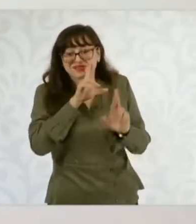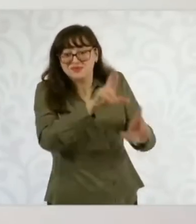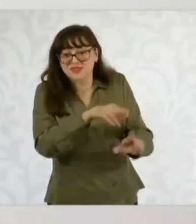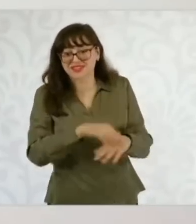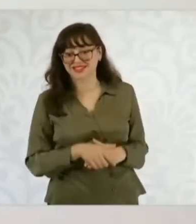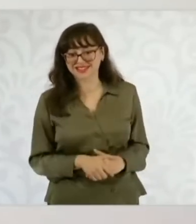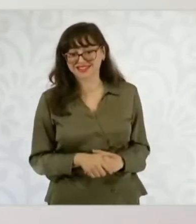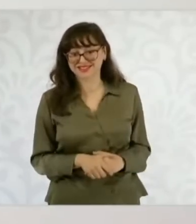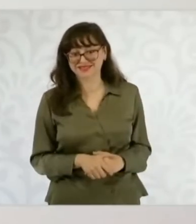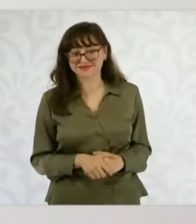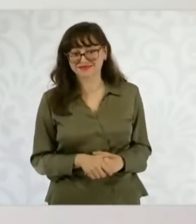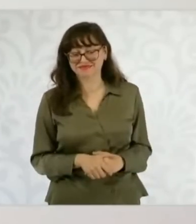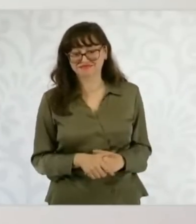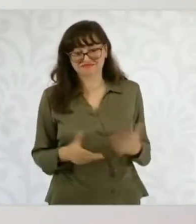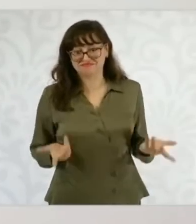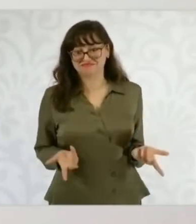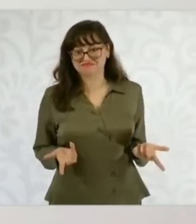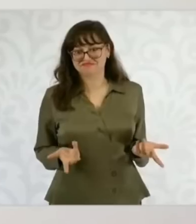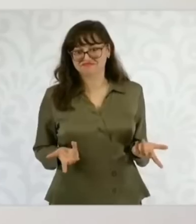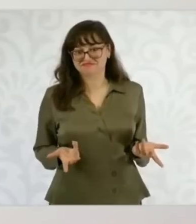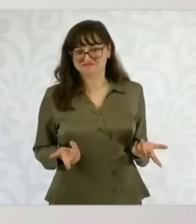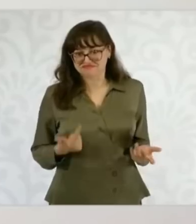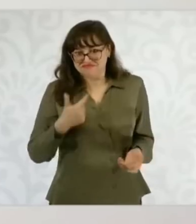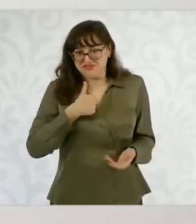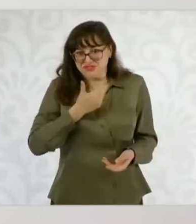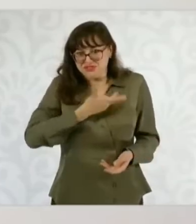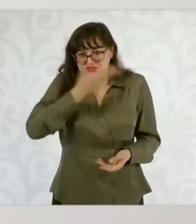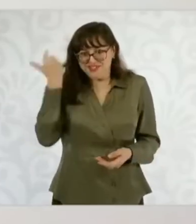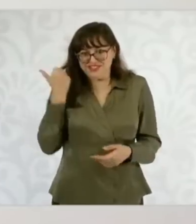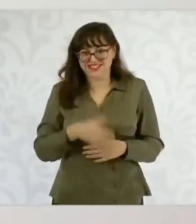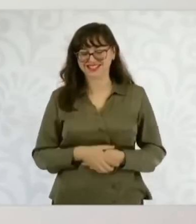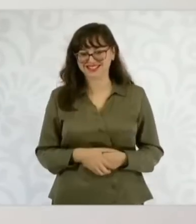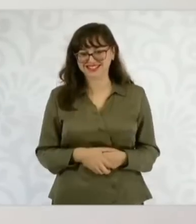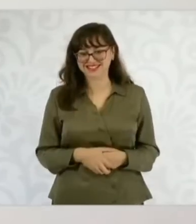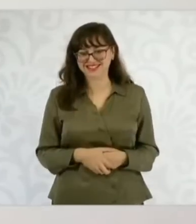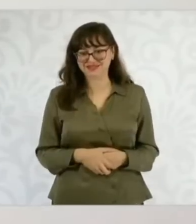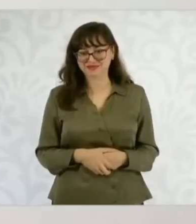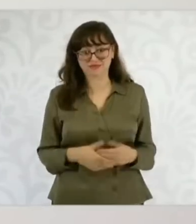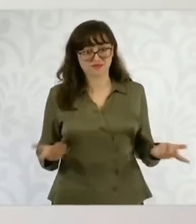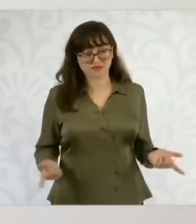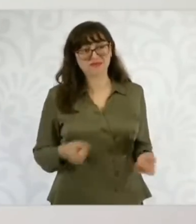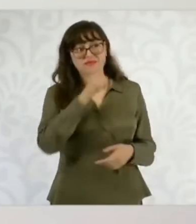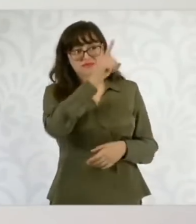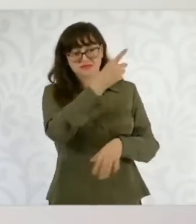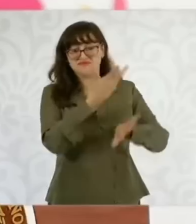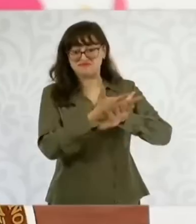O sea, quien tiene que contestar son las agencias que participaron y el